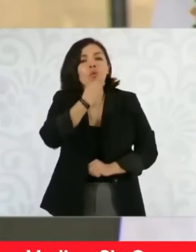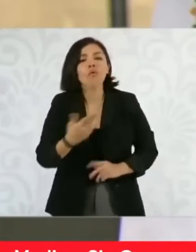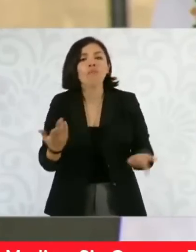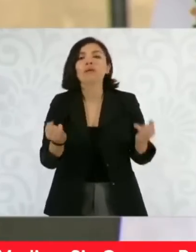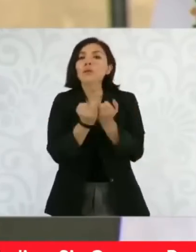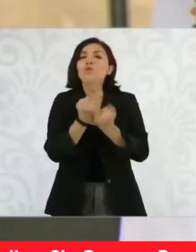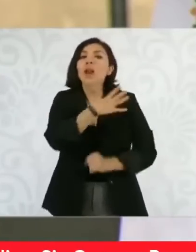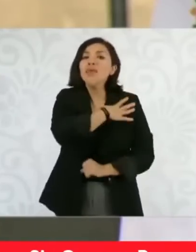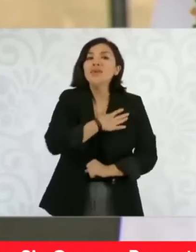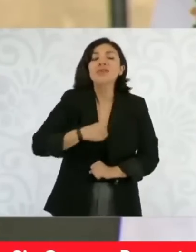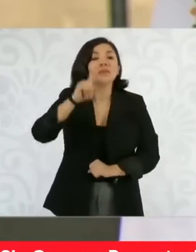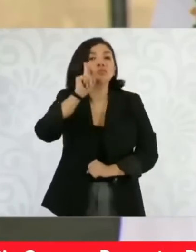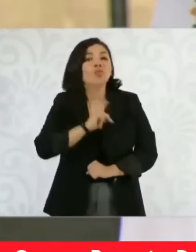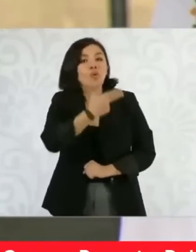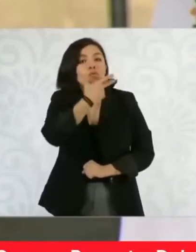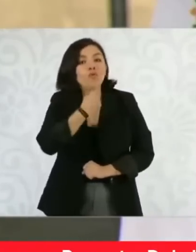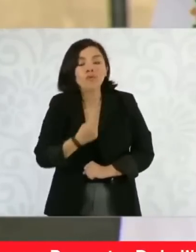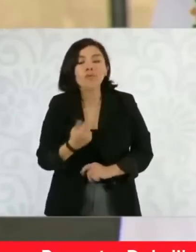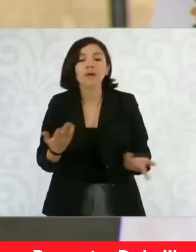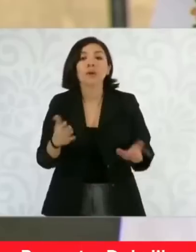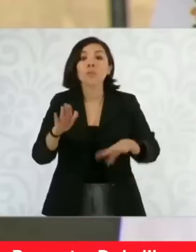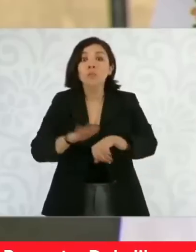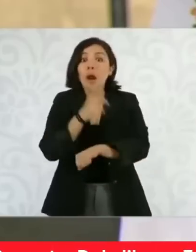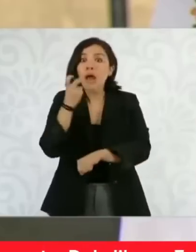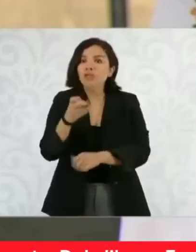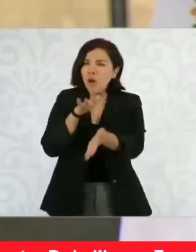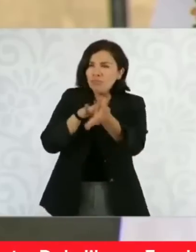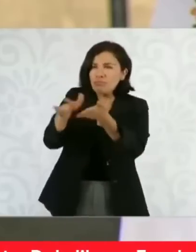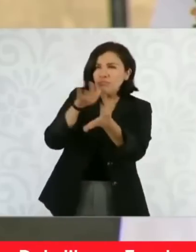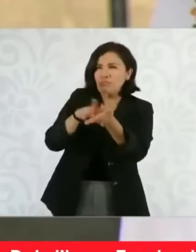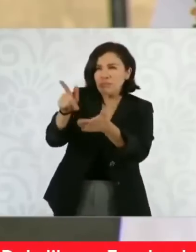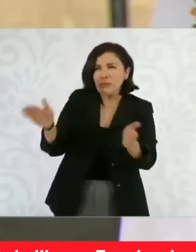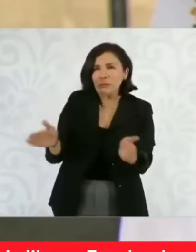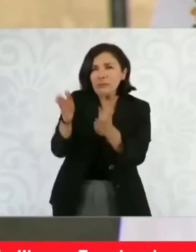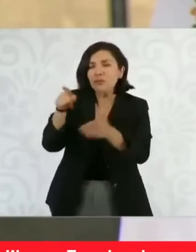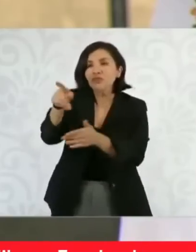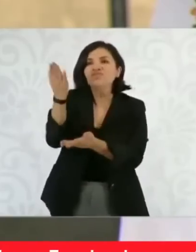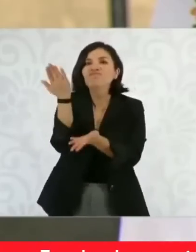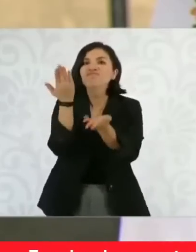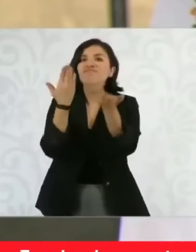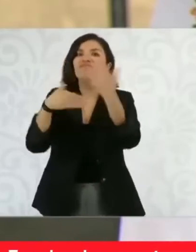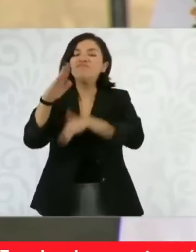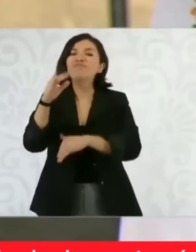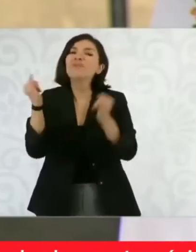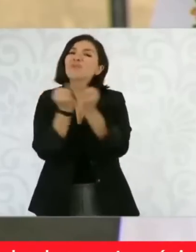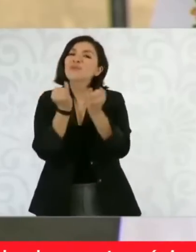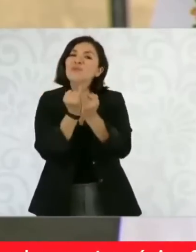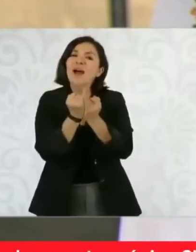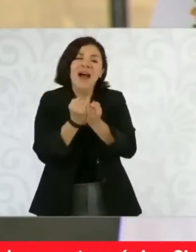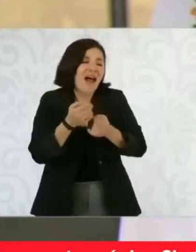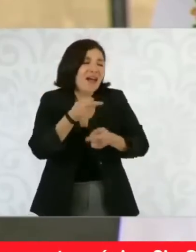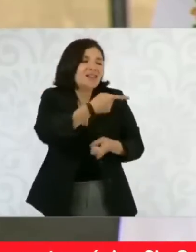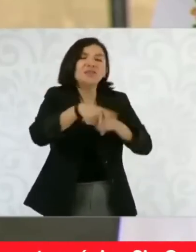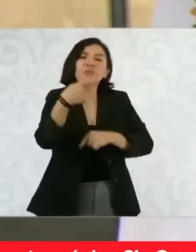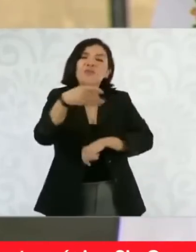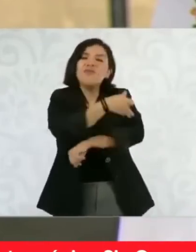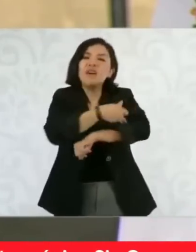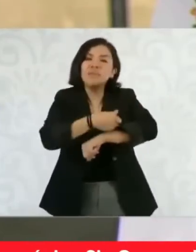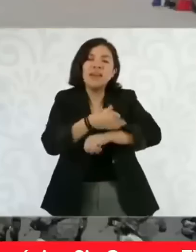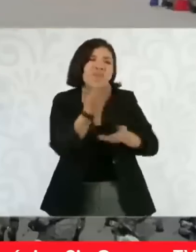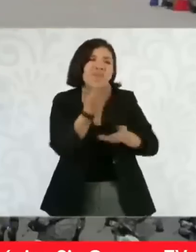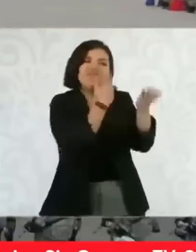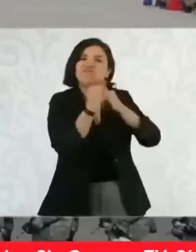así como hijas e hijos, porque con su apoyo, sus logros son también los de ellos.